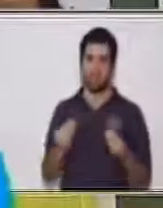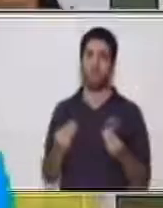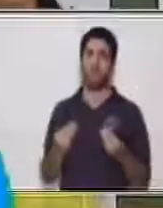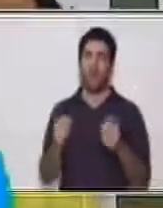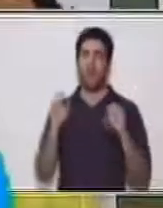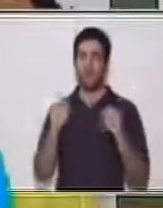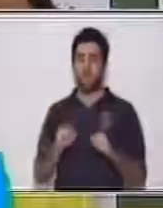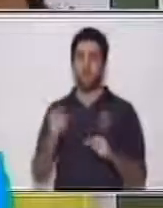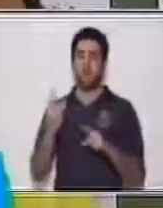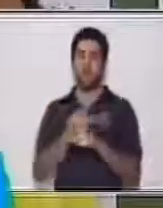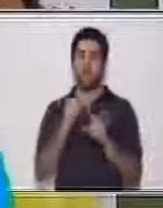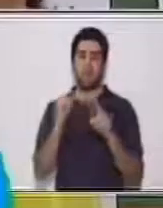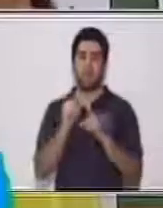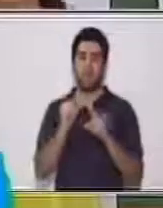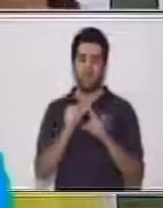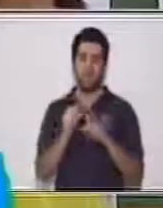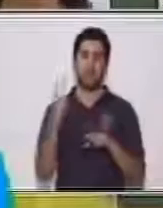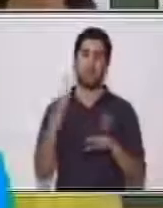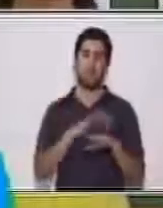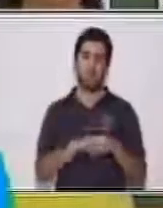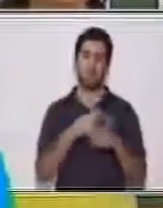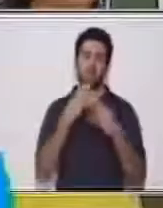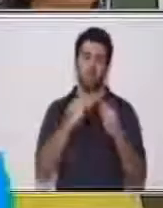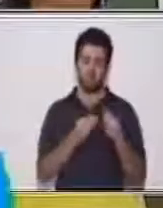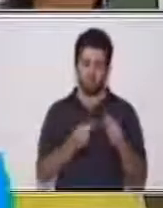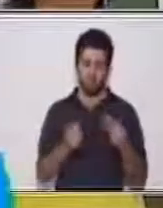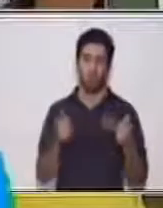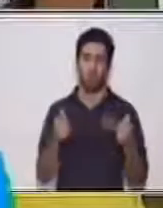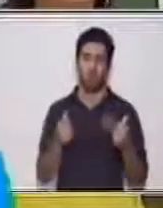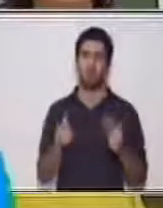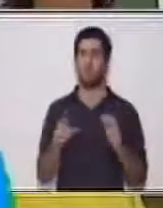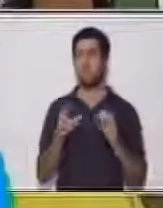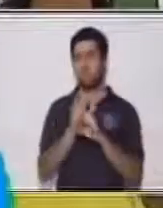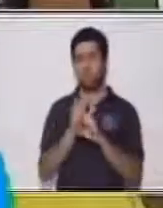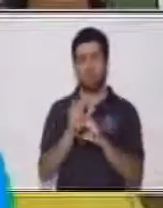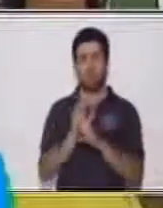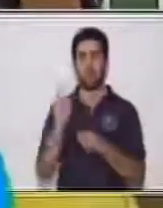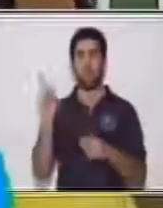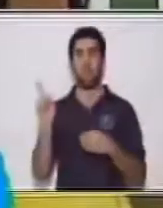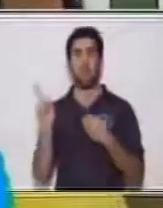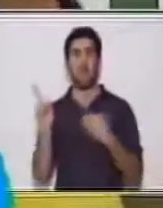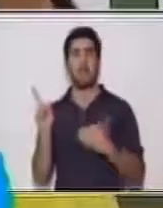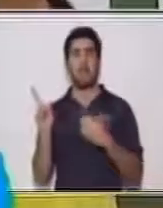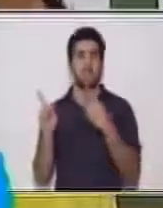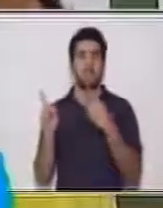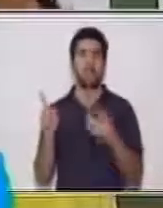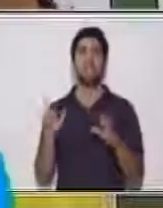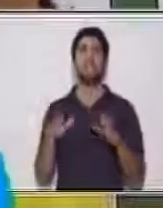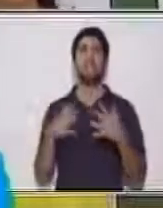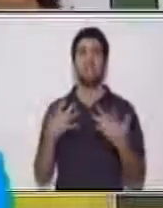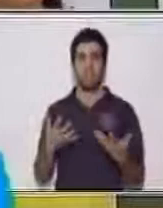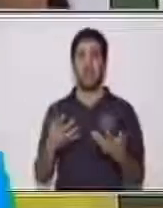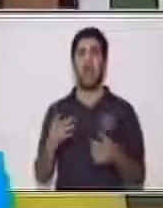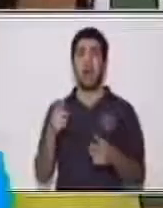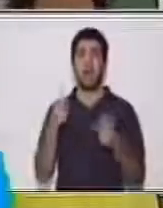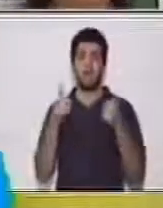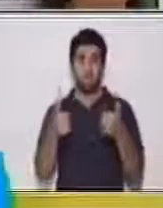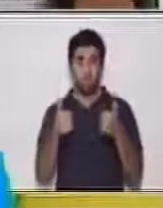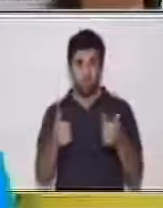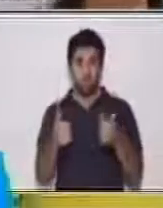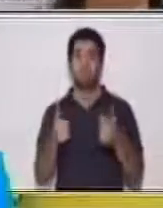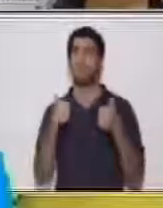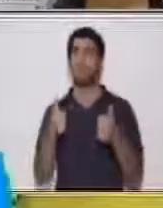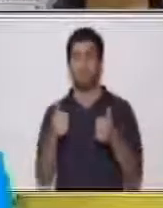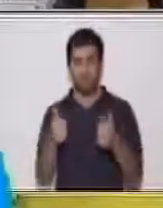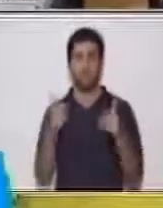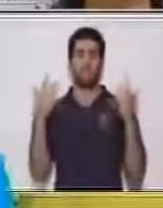mucha afectividad. Por ejemplo, ¿te has dado cuenta cuando tu maestra está en clase y te dice, muy bien mi vida, está bien